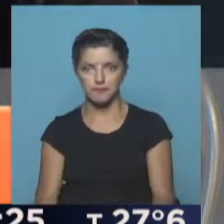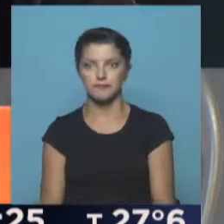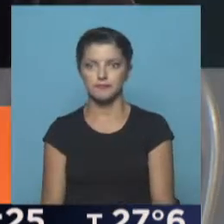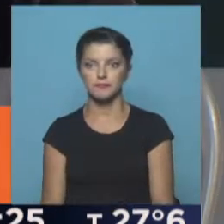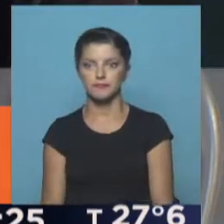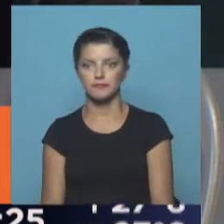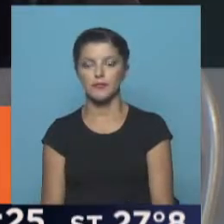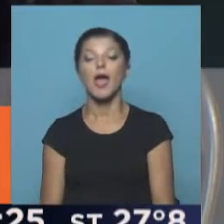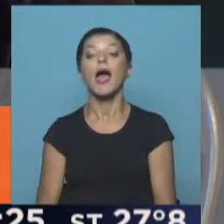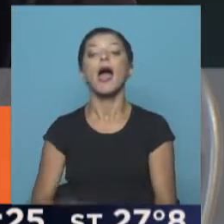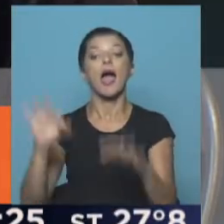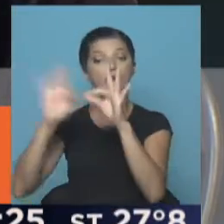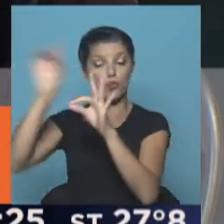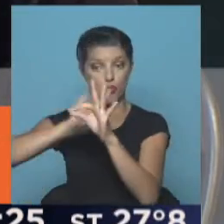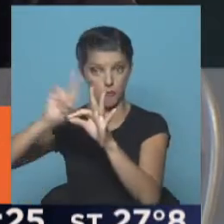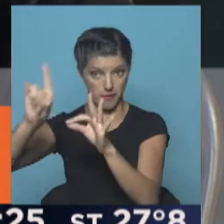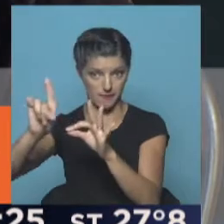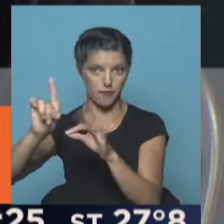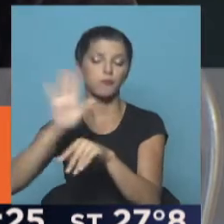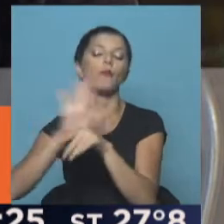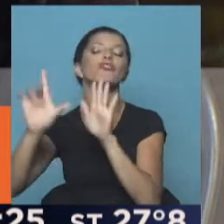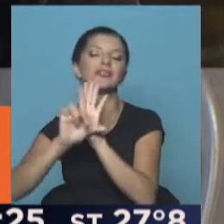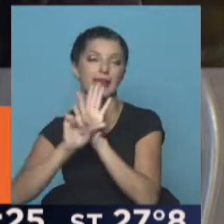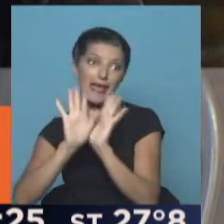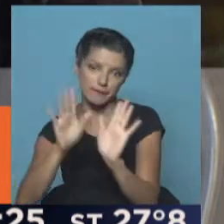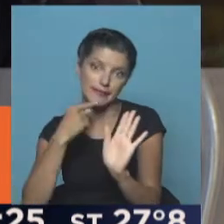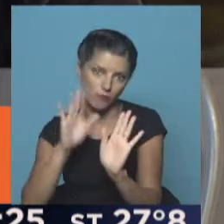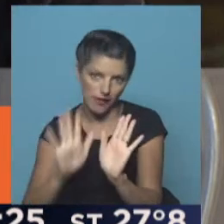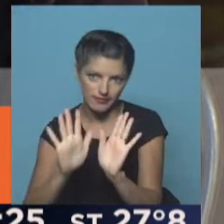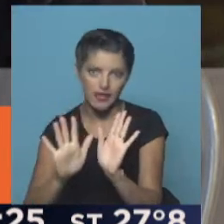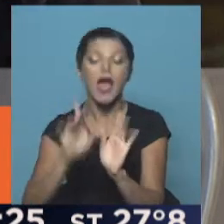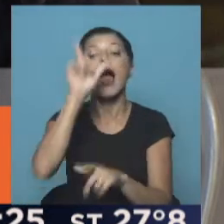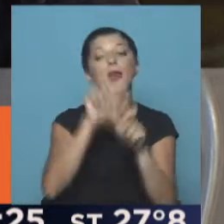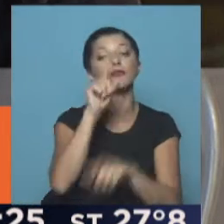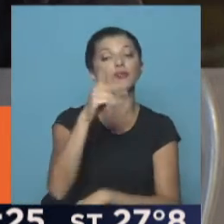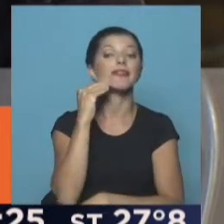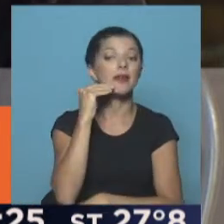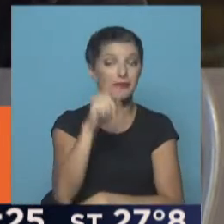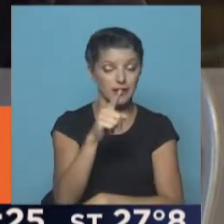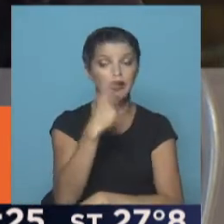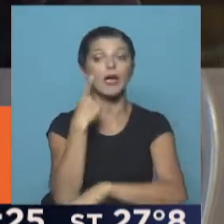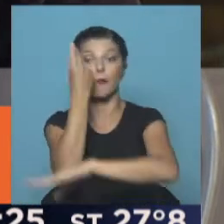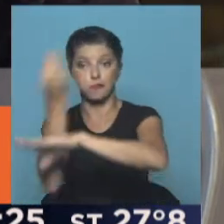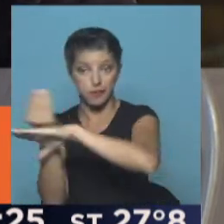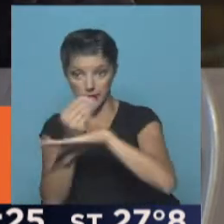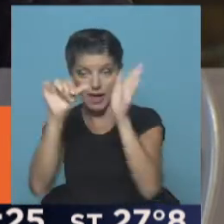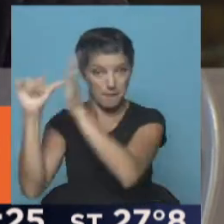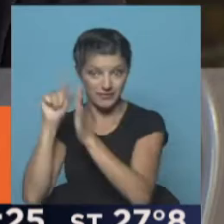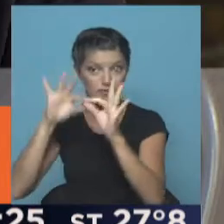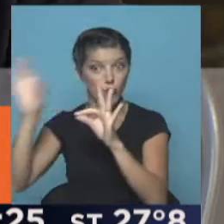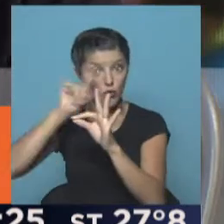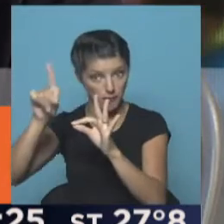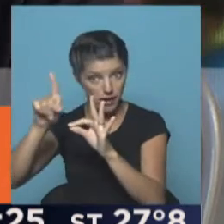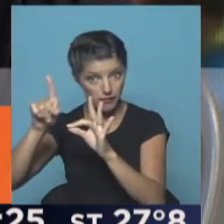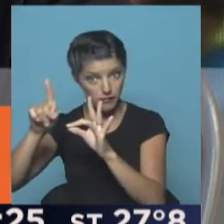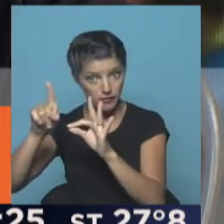el resto de Europa legaliza, por llamarlo de alguna manera, a los ciudadanos británicos o del Reino Unido que están viviendo en diferentes países europeos